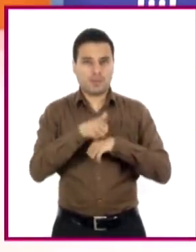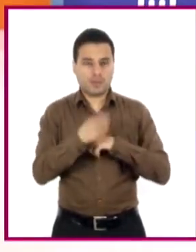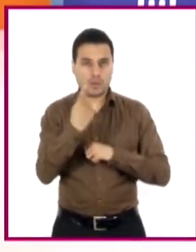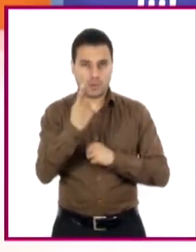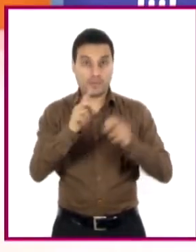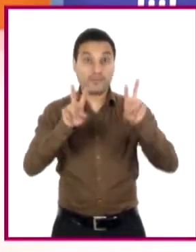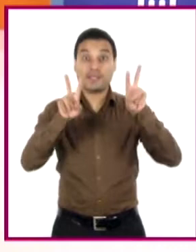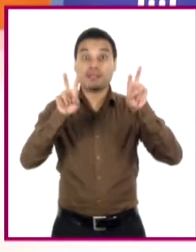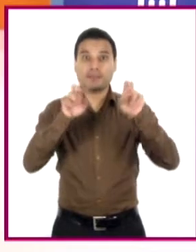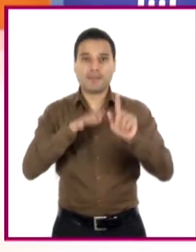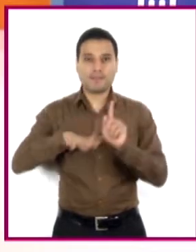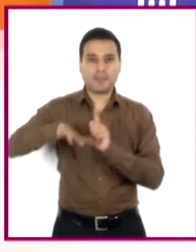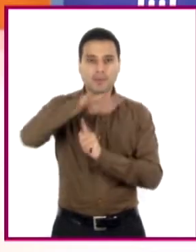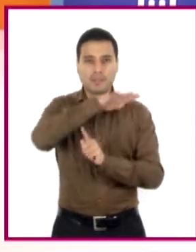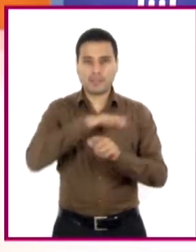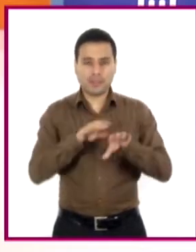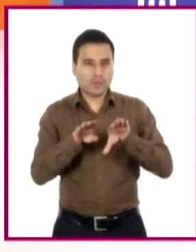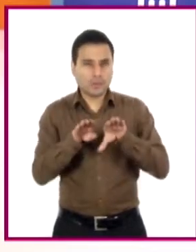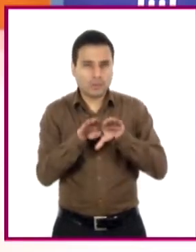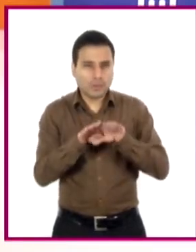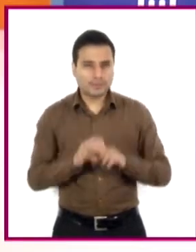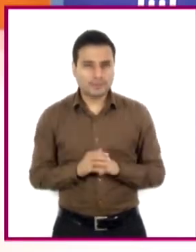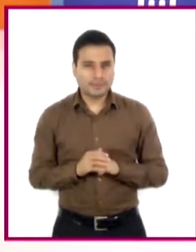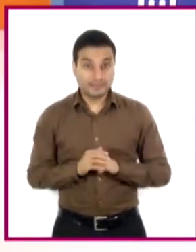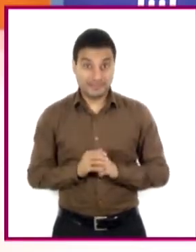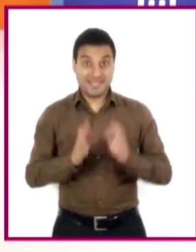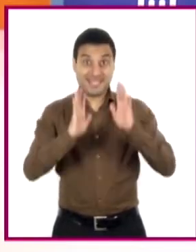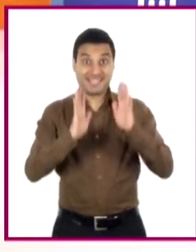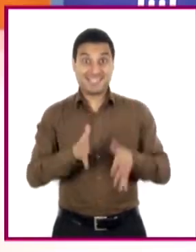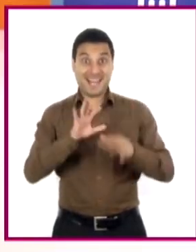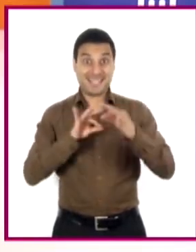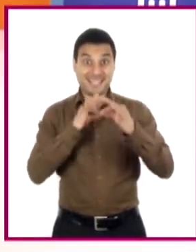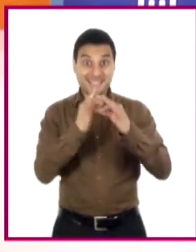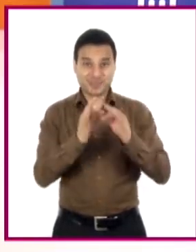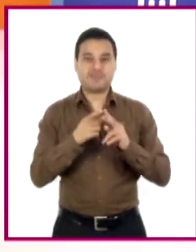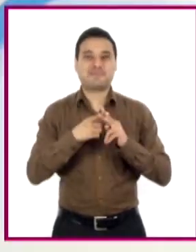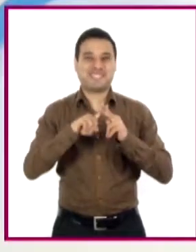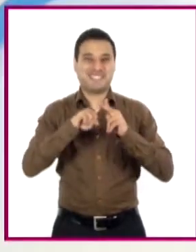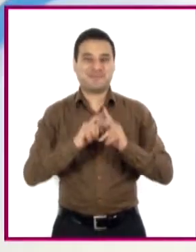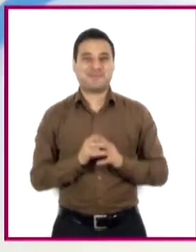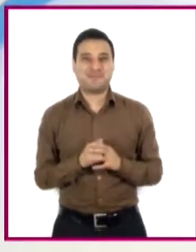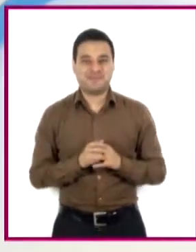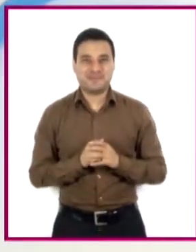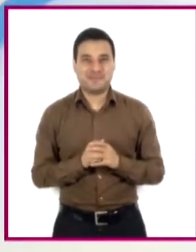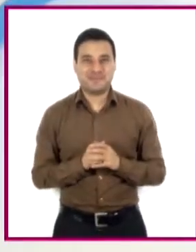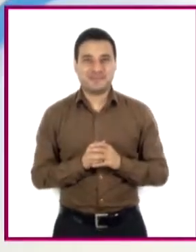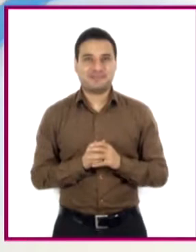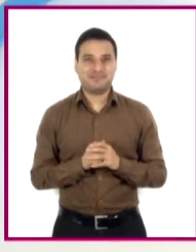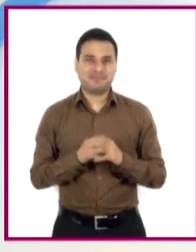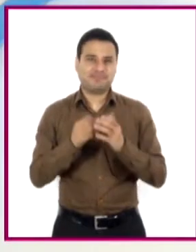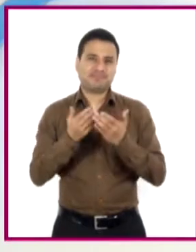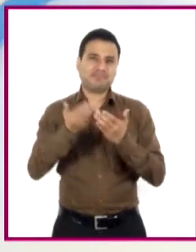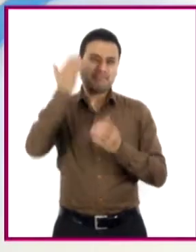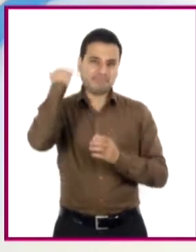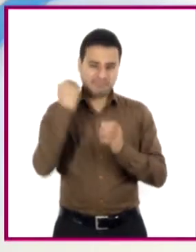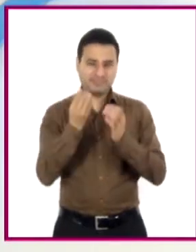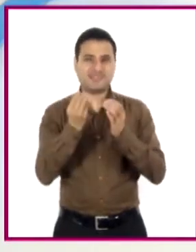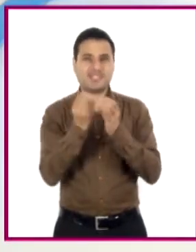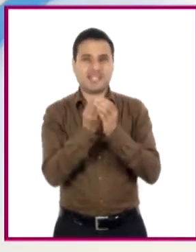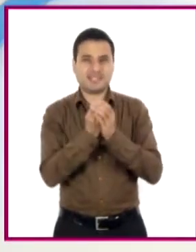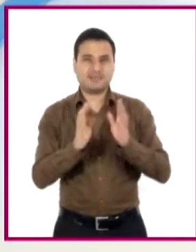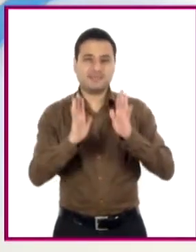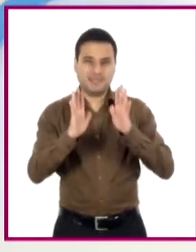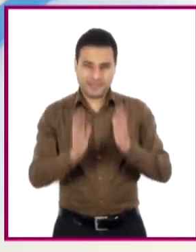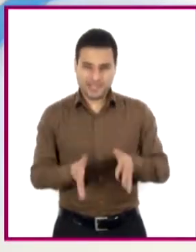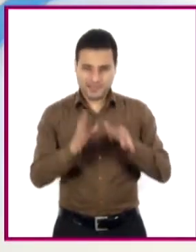Panorama del Periodo. Si ya están listas y listos, ¡comenzamos! Desde hace varias sesiones nos